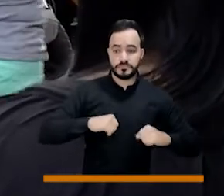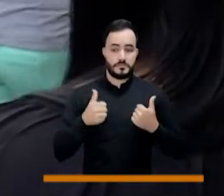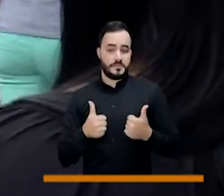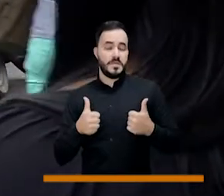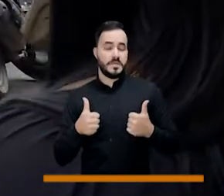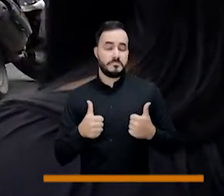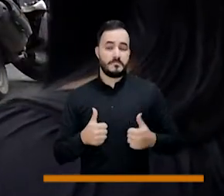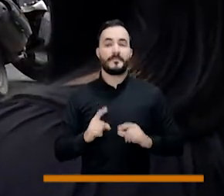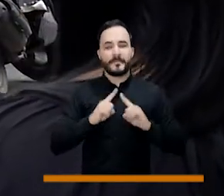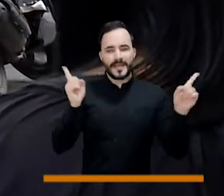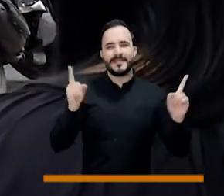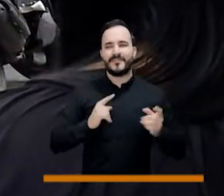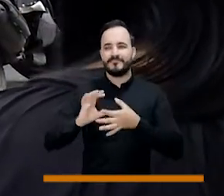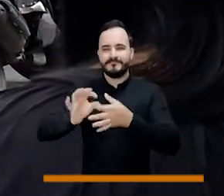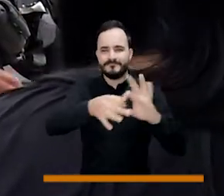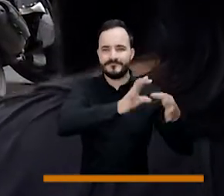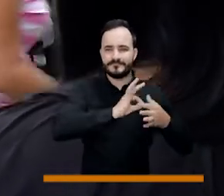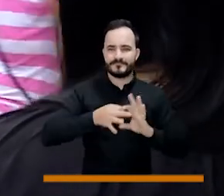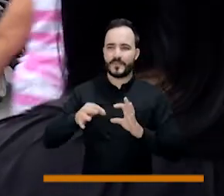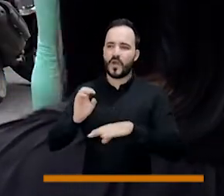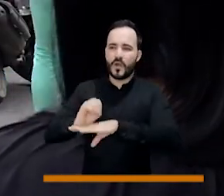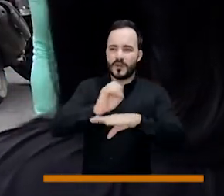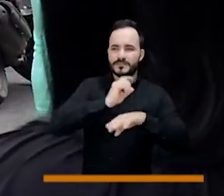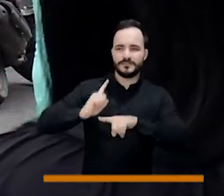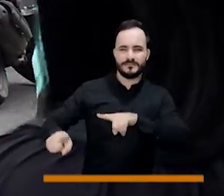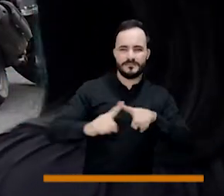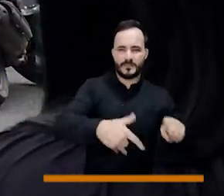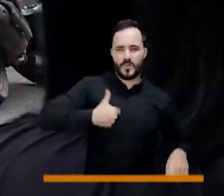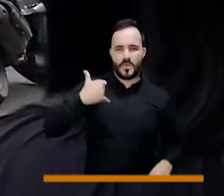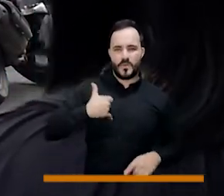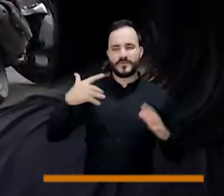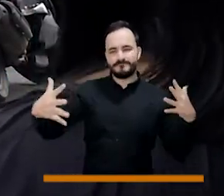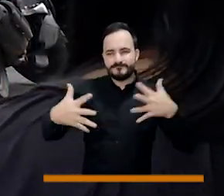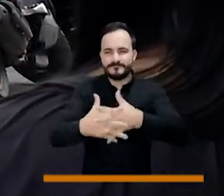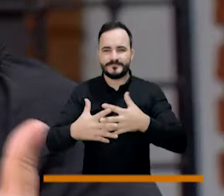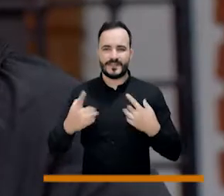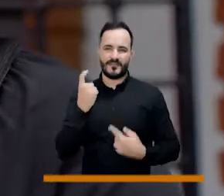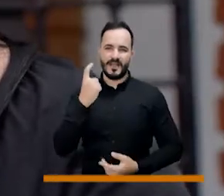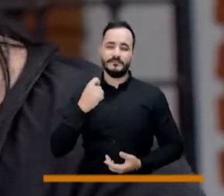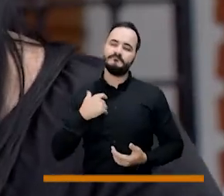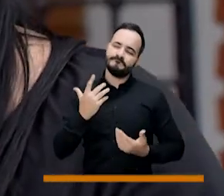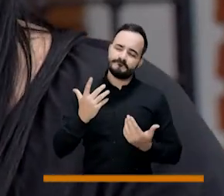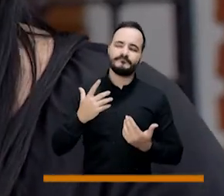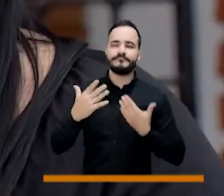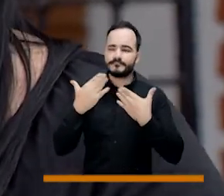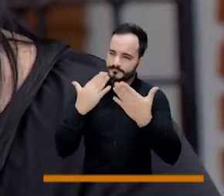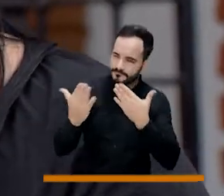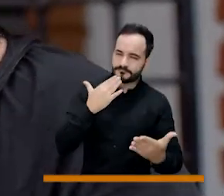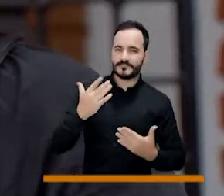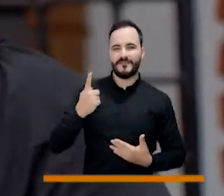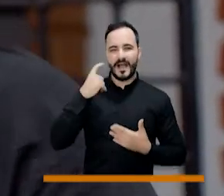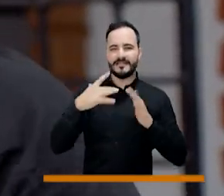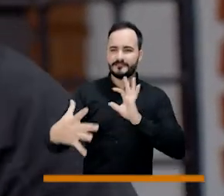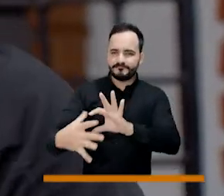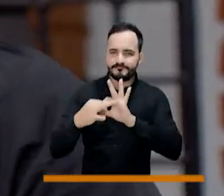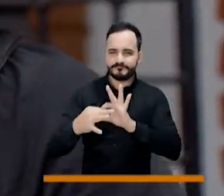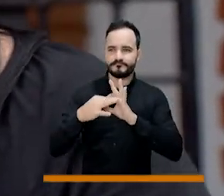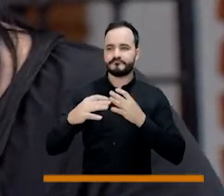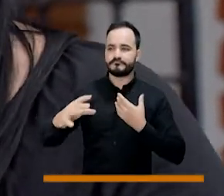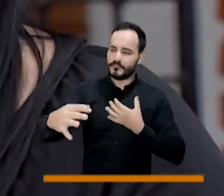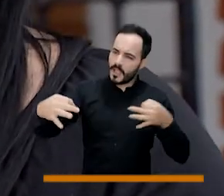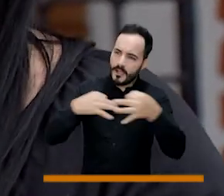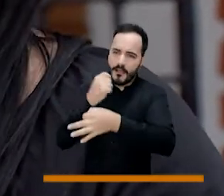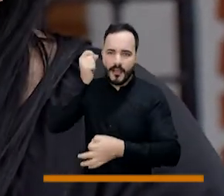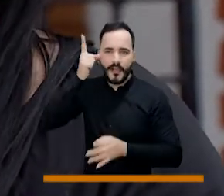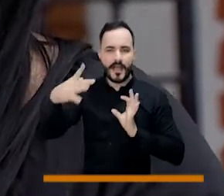importante, pero sí nos falta mucho trabajo con las organizaciones juveniles. Tenemos que generar esos espacios de confianza, de credibilidad,